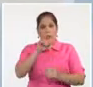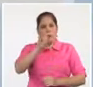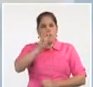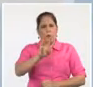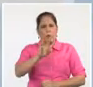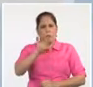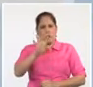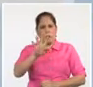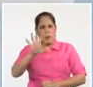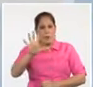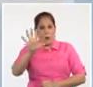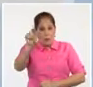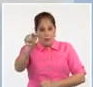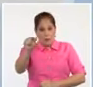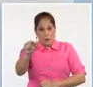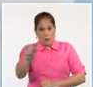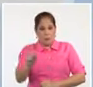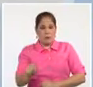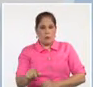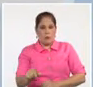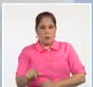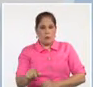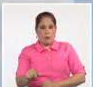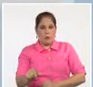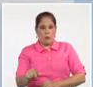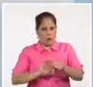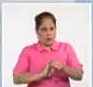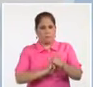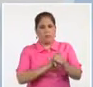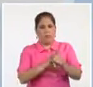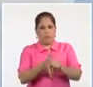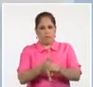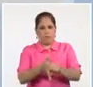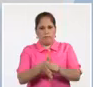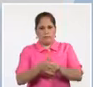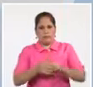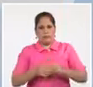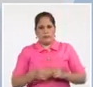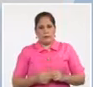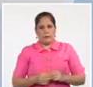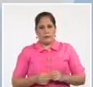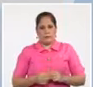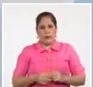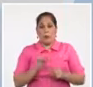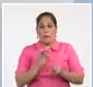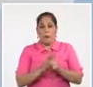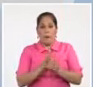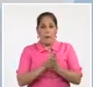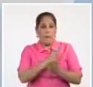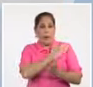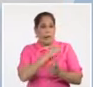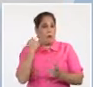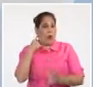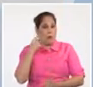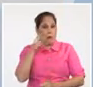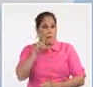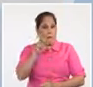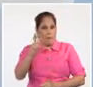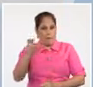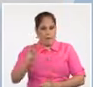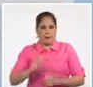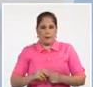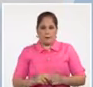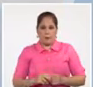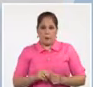193.945 personas diagnosticadas con COVID-19 desde marzo del 2020. De